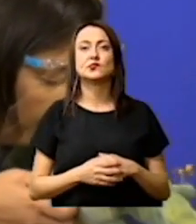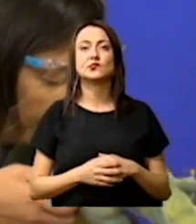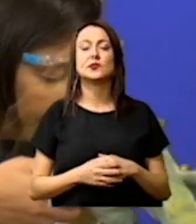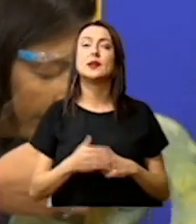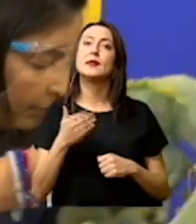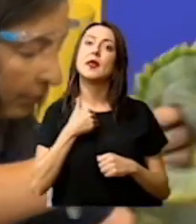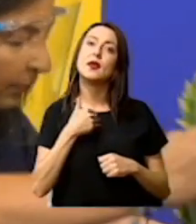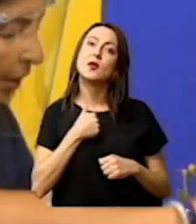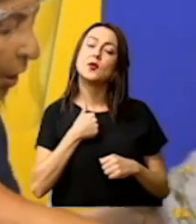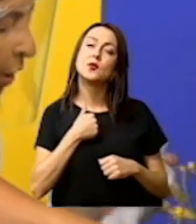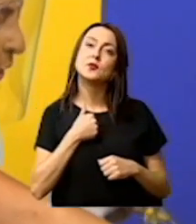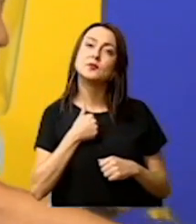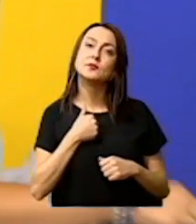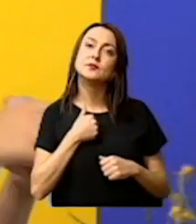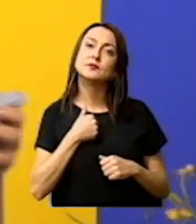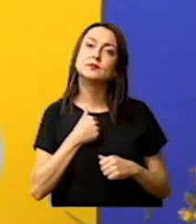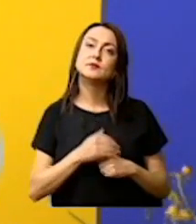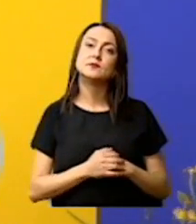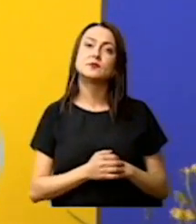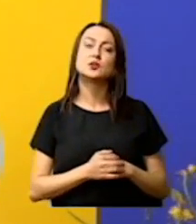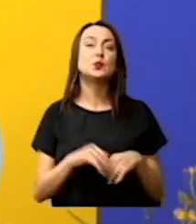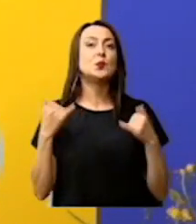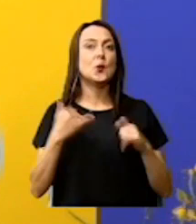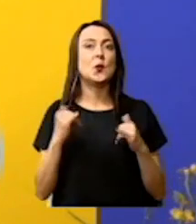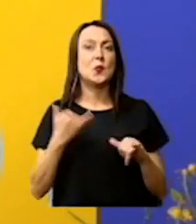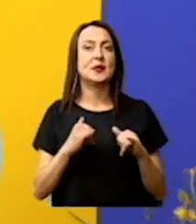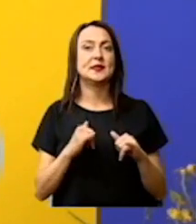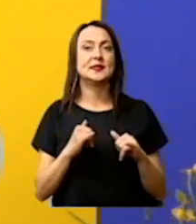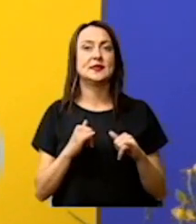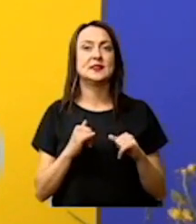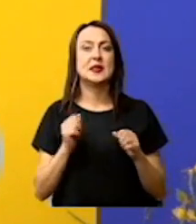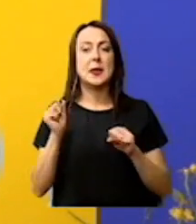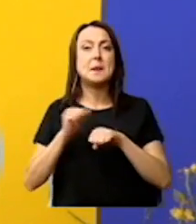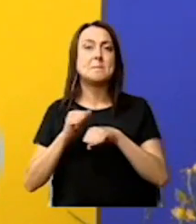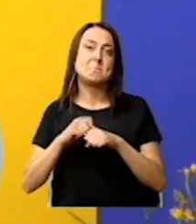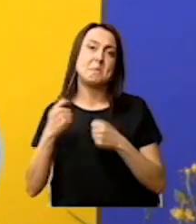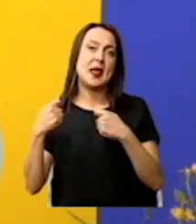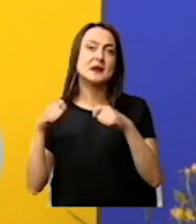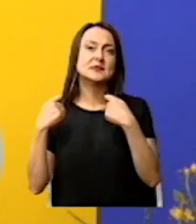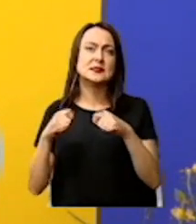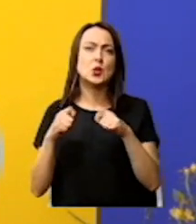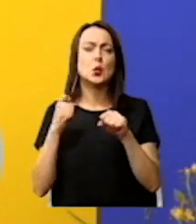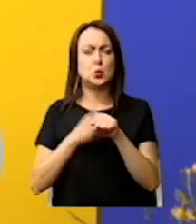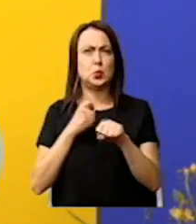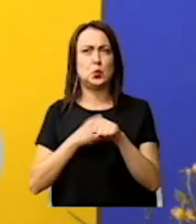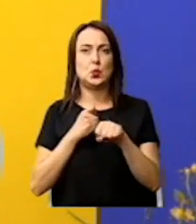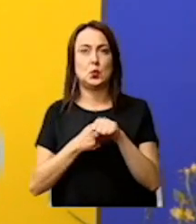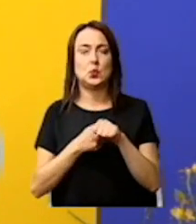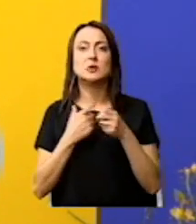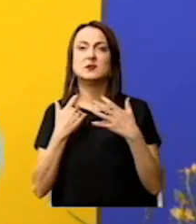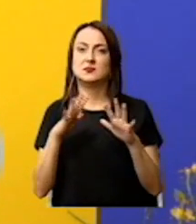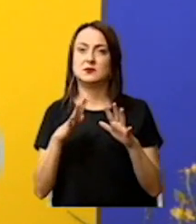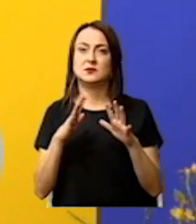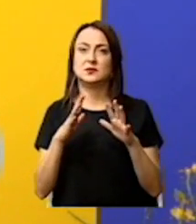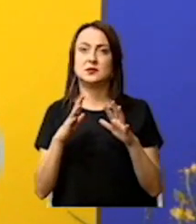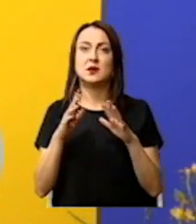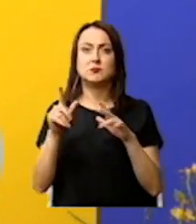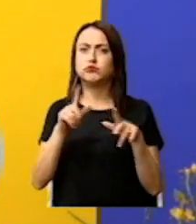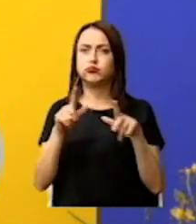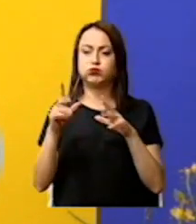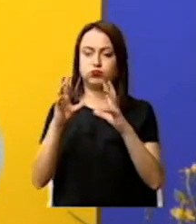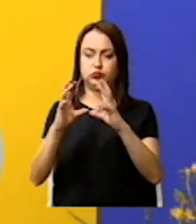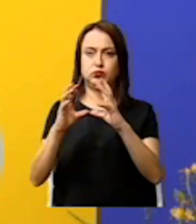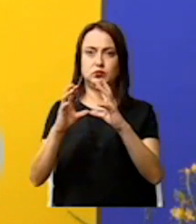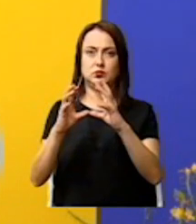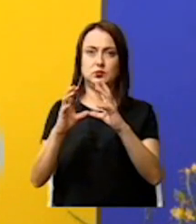Tengo un juguete por aquí de plástico duro, ya está formado. Este juguete es